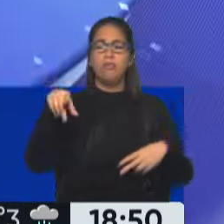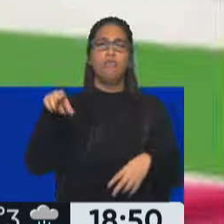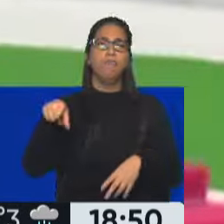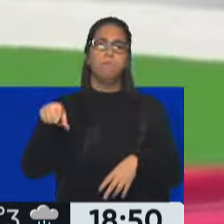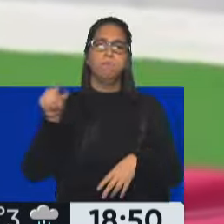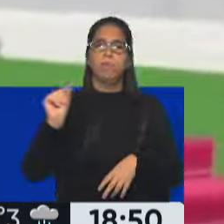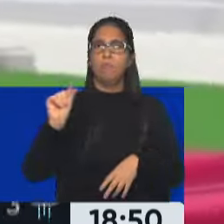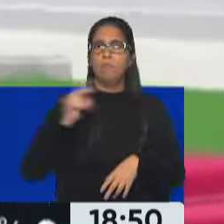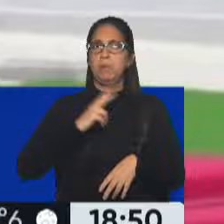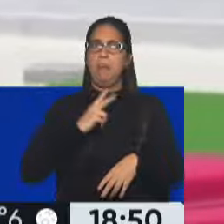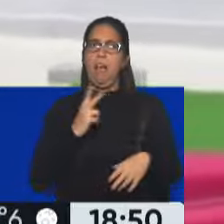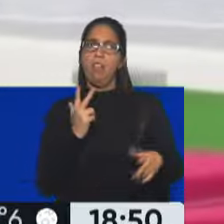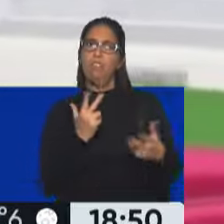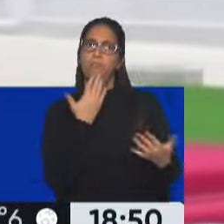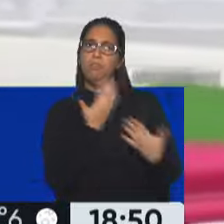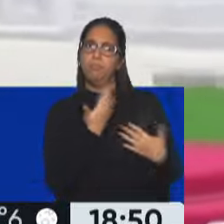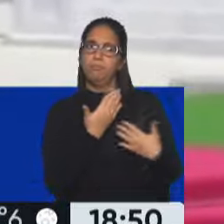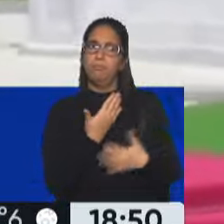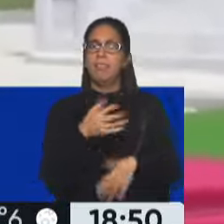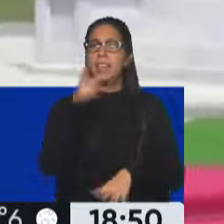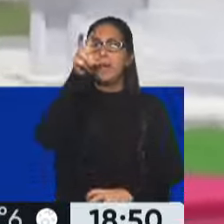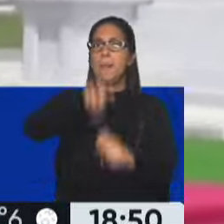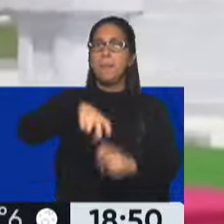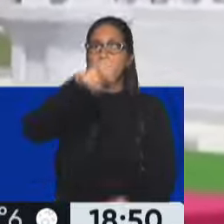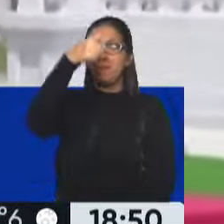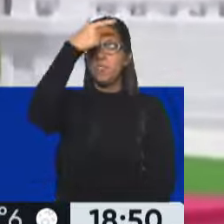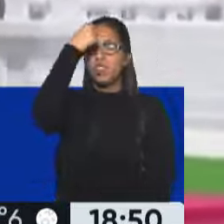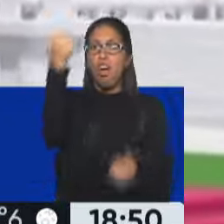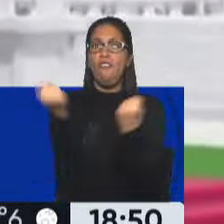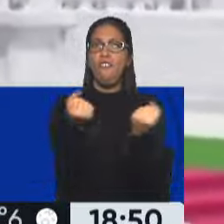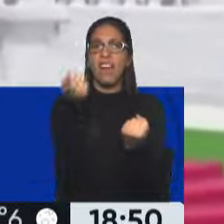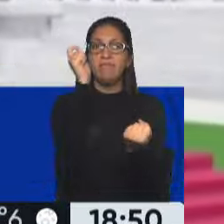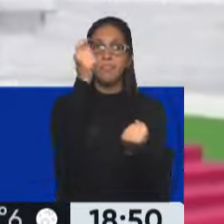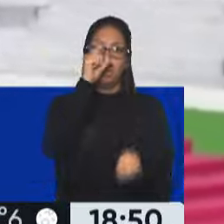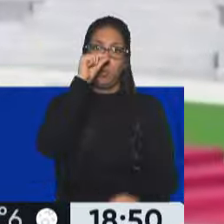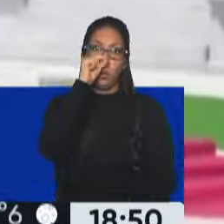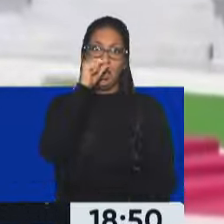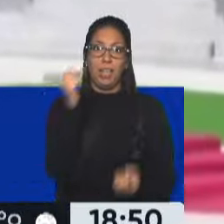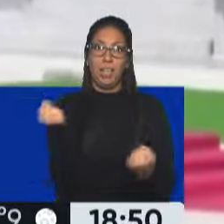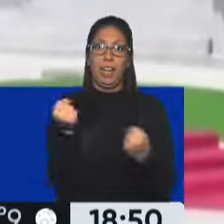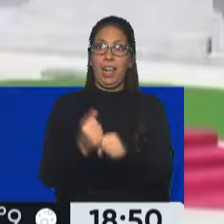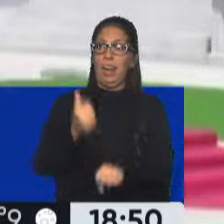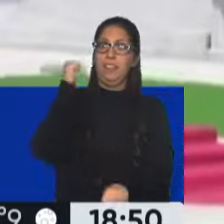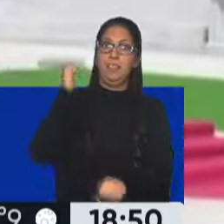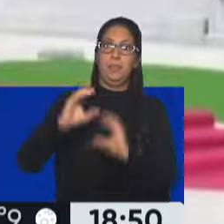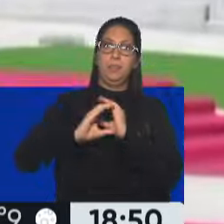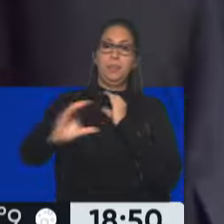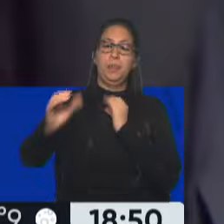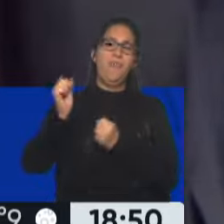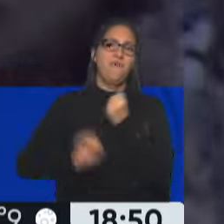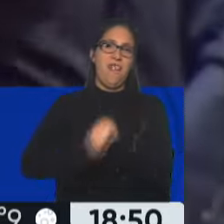privacidad. Con un piloto especial. Con un piloto, Putin manejando, Putin al volante. En una limusina además fabricada en